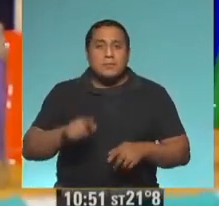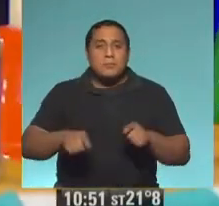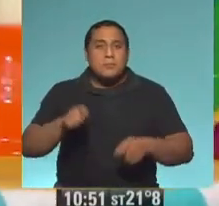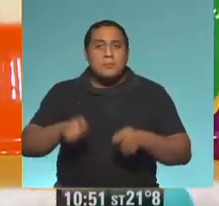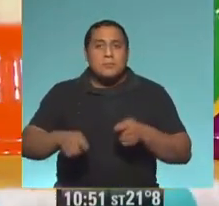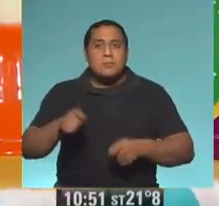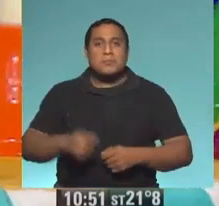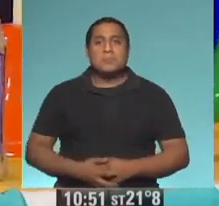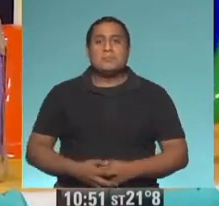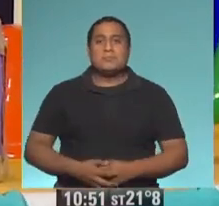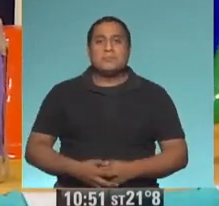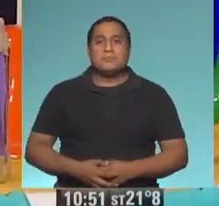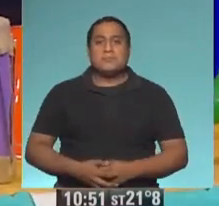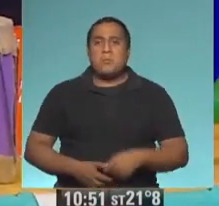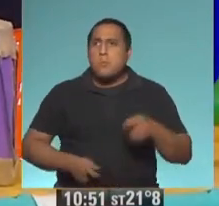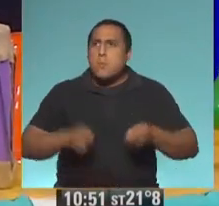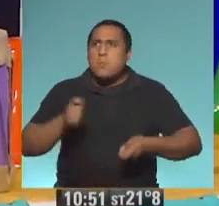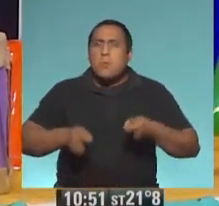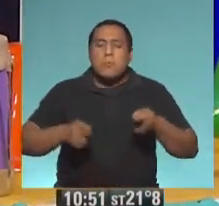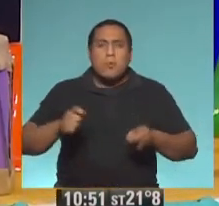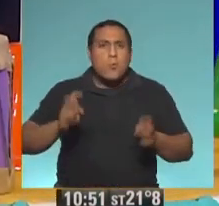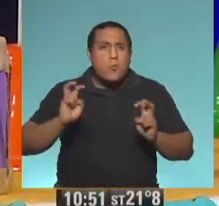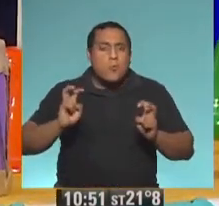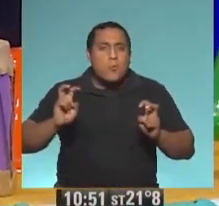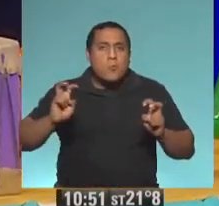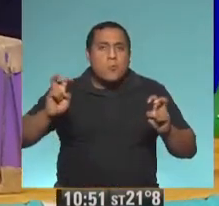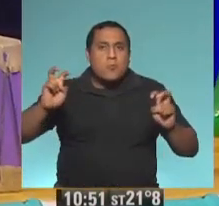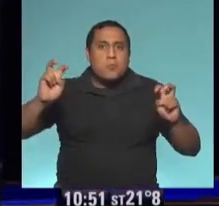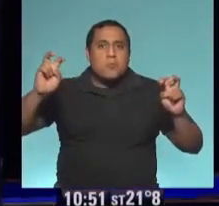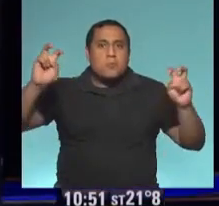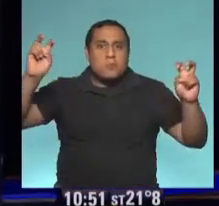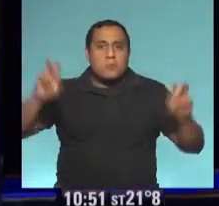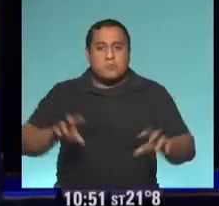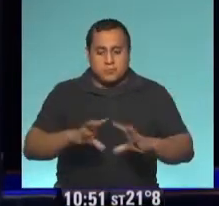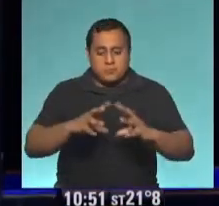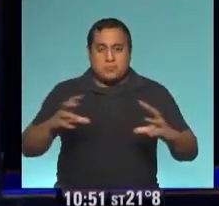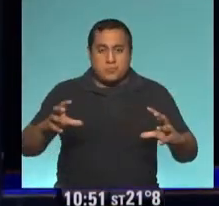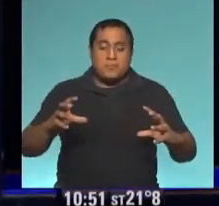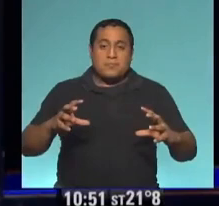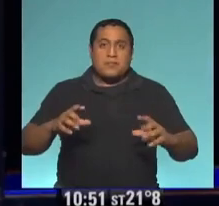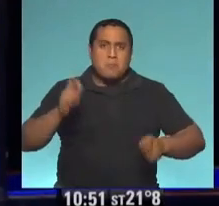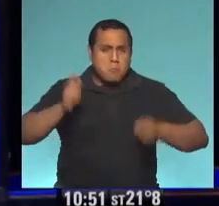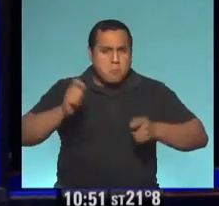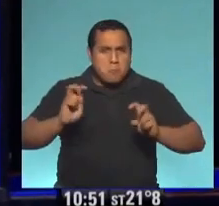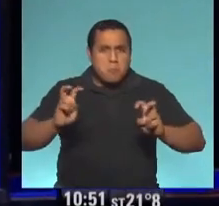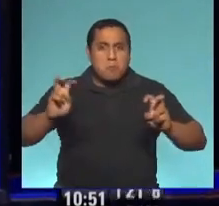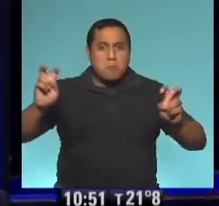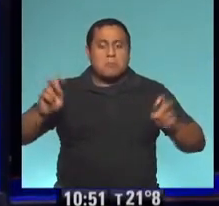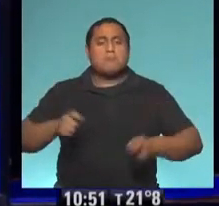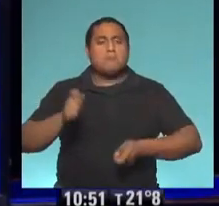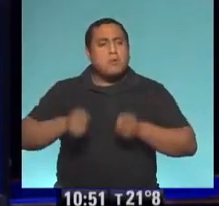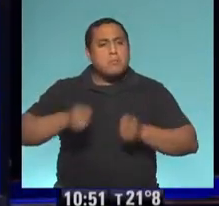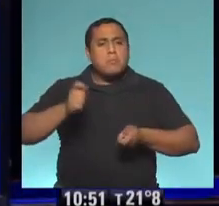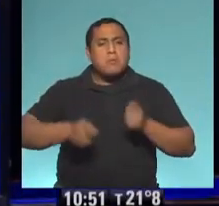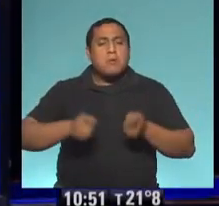un remedio mágico es el instrumento que es amor de lengua se llama que es un instrumento percusión pero